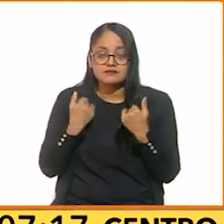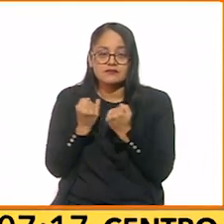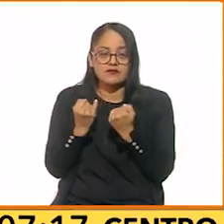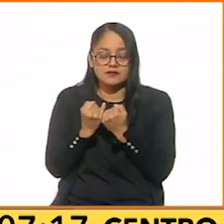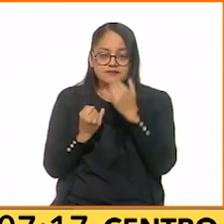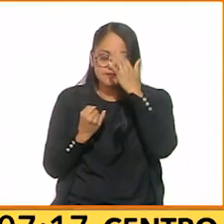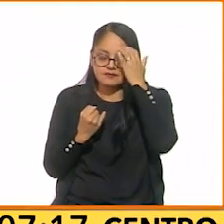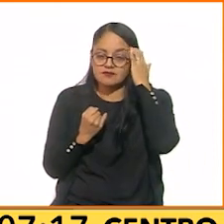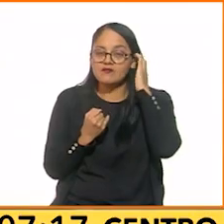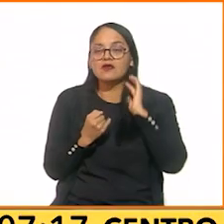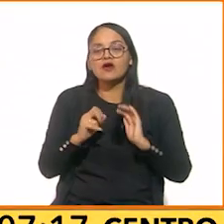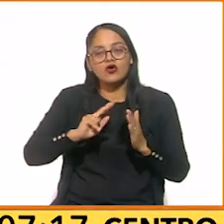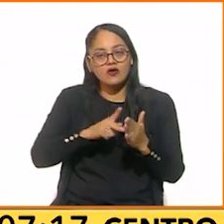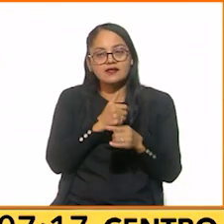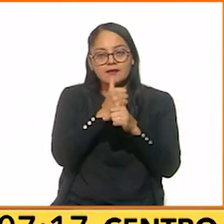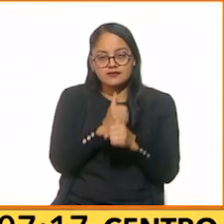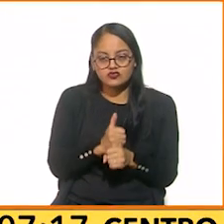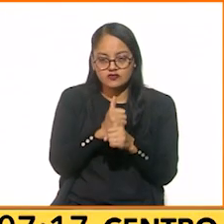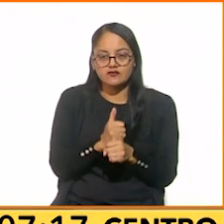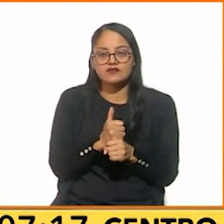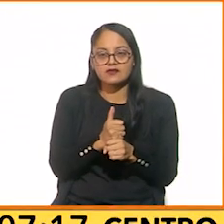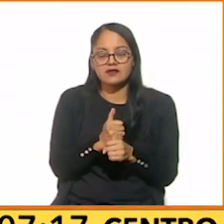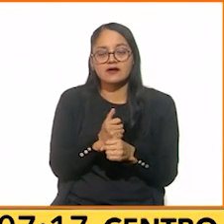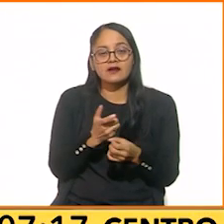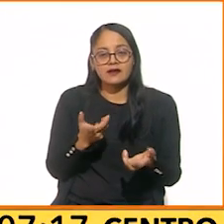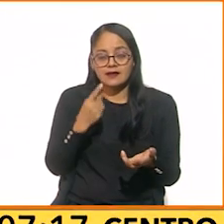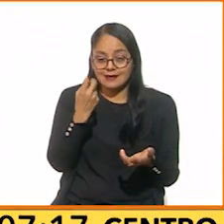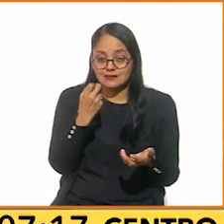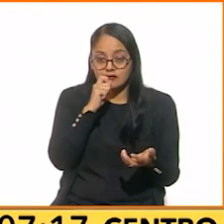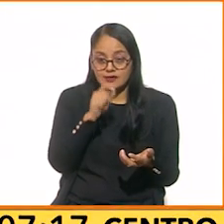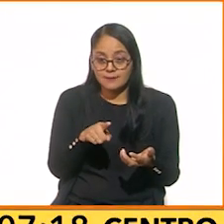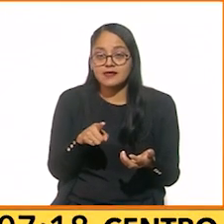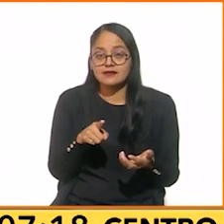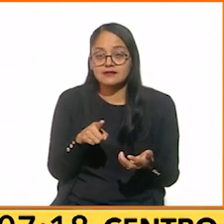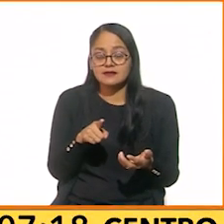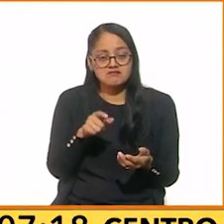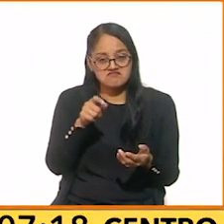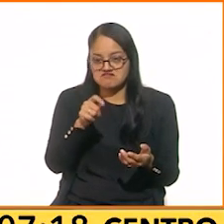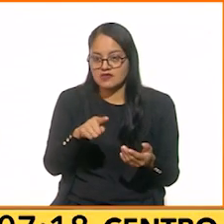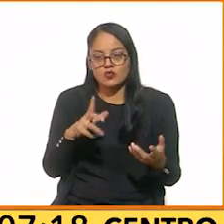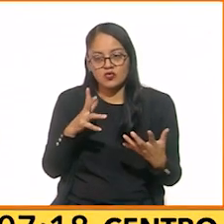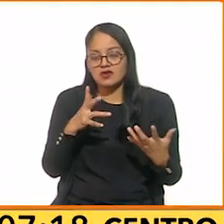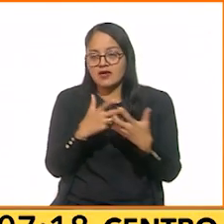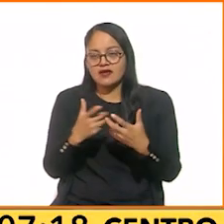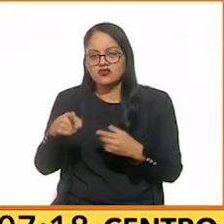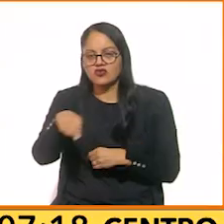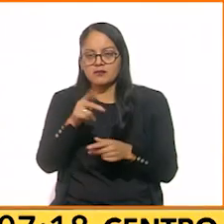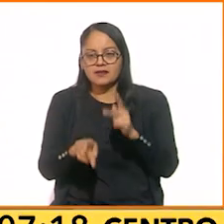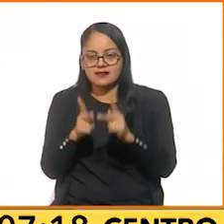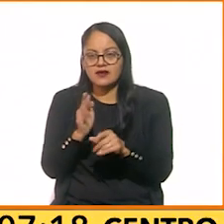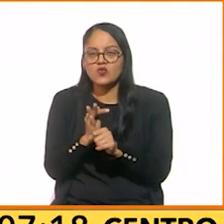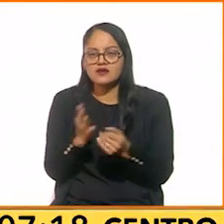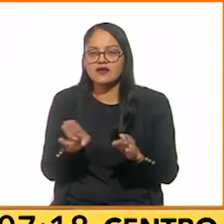tampoco puedan ser revictimizados, que es otra palabra que también encaja muy bien en lo que estamos hablando esta